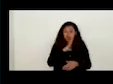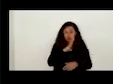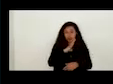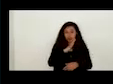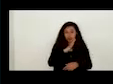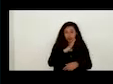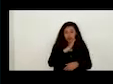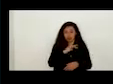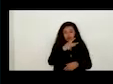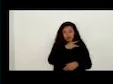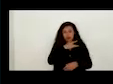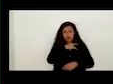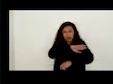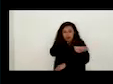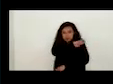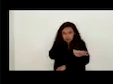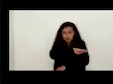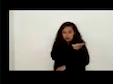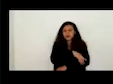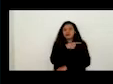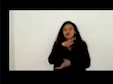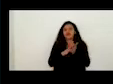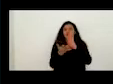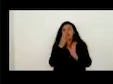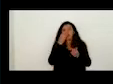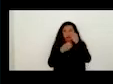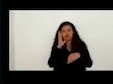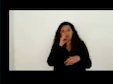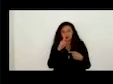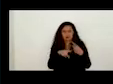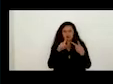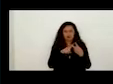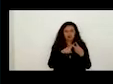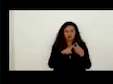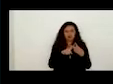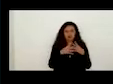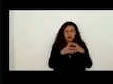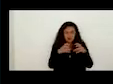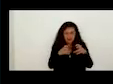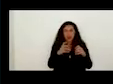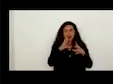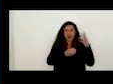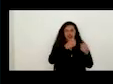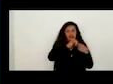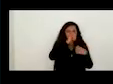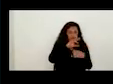cardiovascular, ya no puedes comer tortillas, ya no puedes comer papa, ya no puedes tomar leche, ya no puedes comer